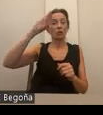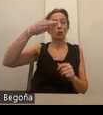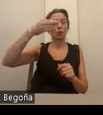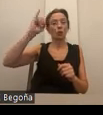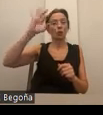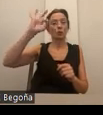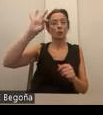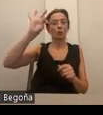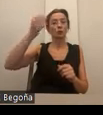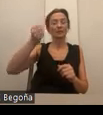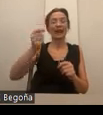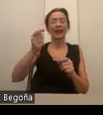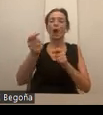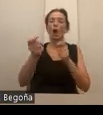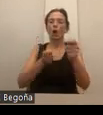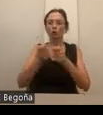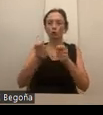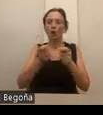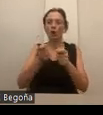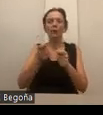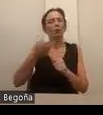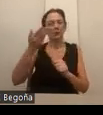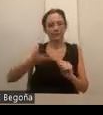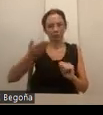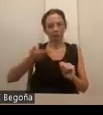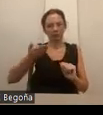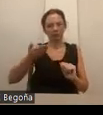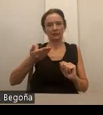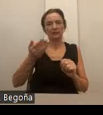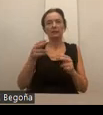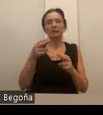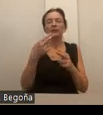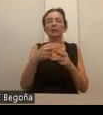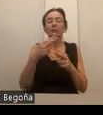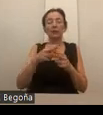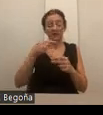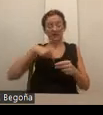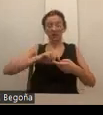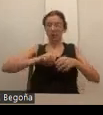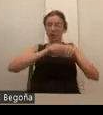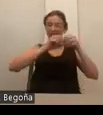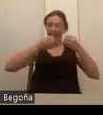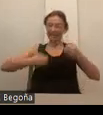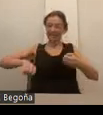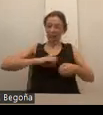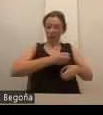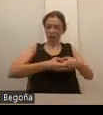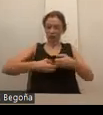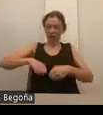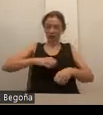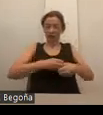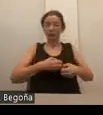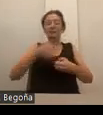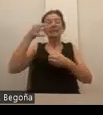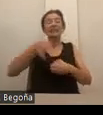también en alguna de las charlas anteriores, que si la microbiota no es la adecuada, se genera un proceso, una inflamación crónica de